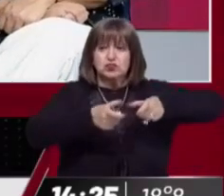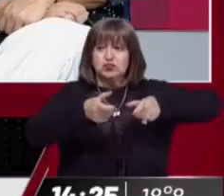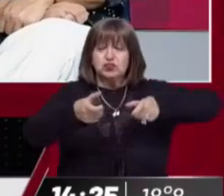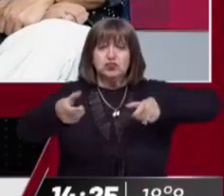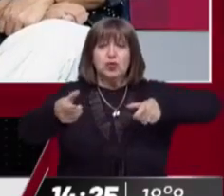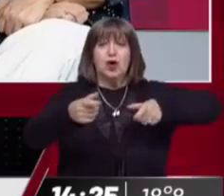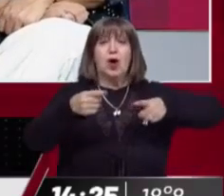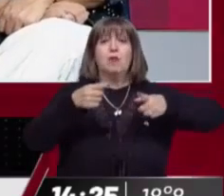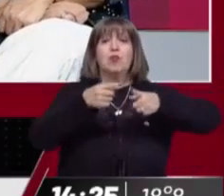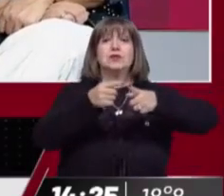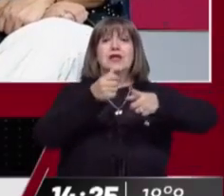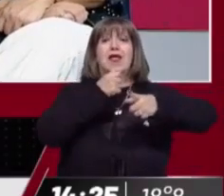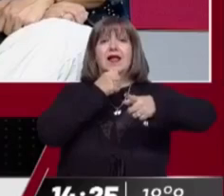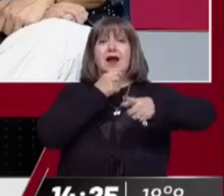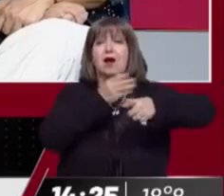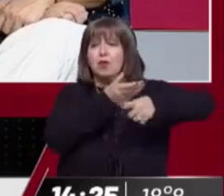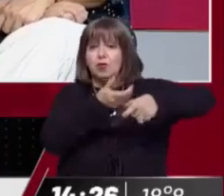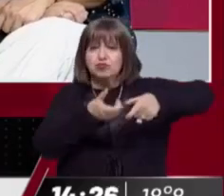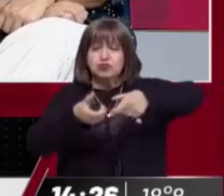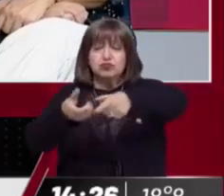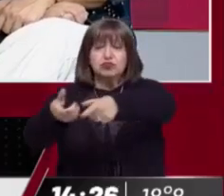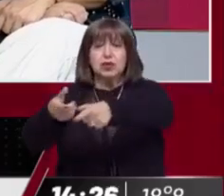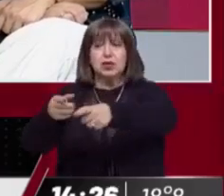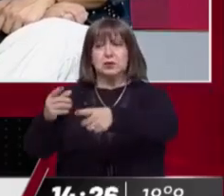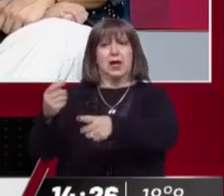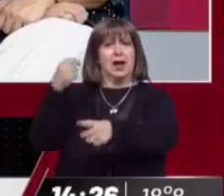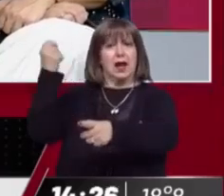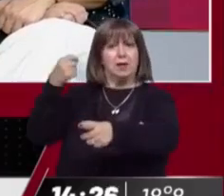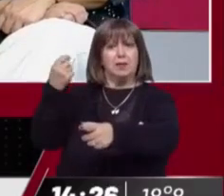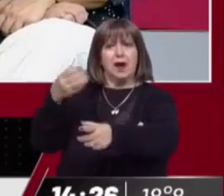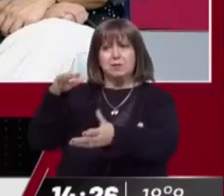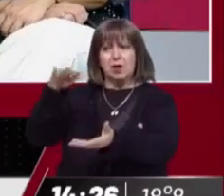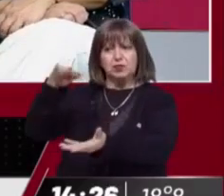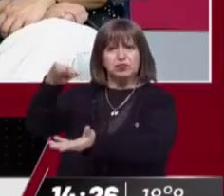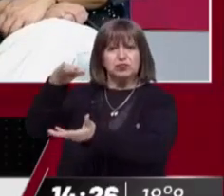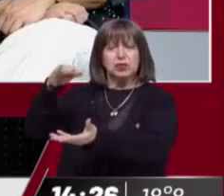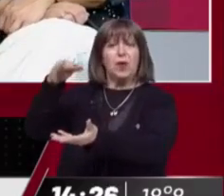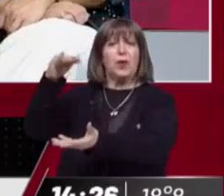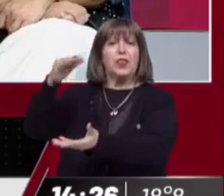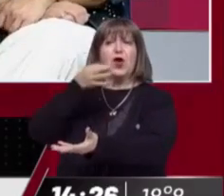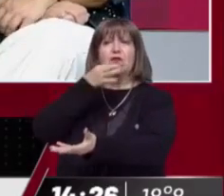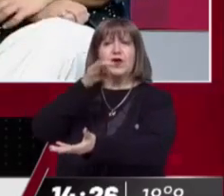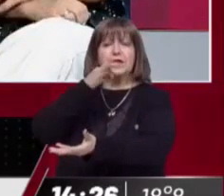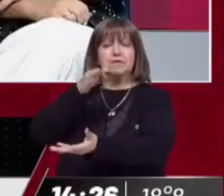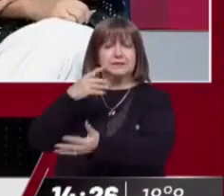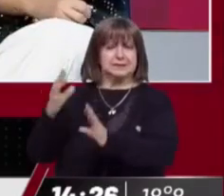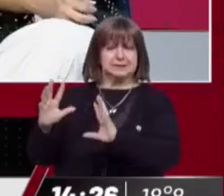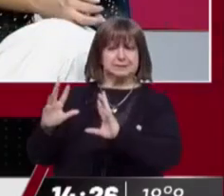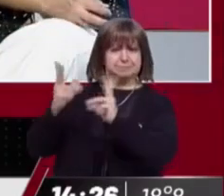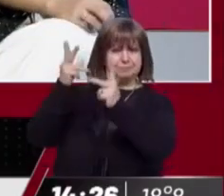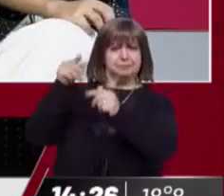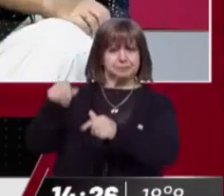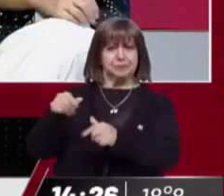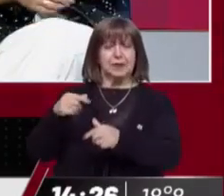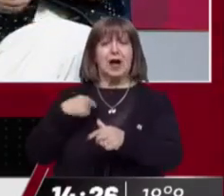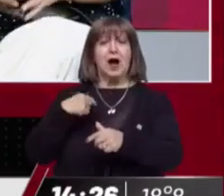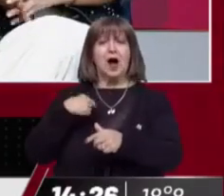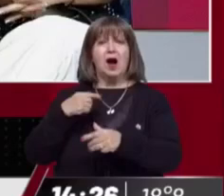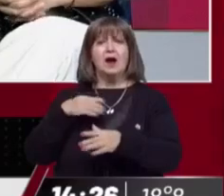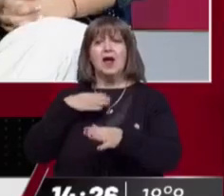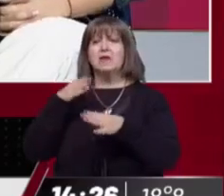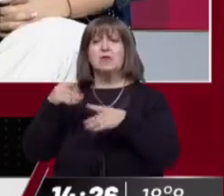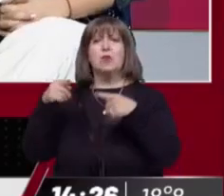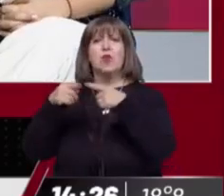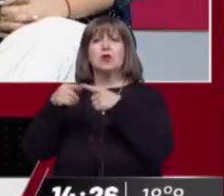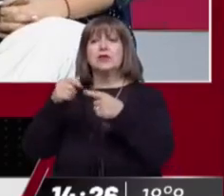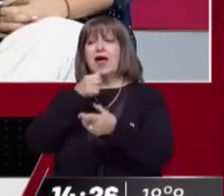desde Punta del Agua. Por supuesto que esta situación ha generado mucho malestar. Nosotros estuvimos recorriendo este último fin de semana la zona de Punta del